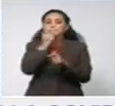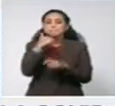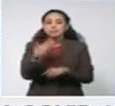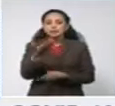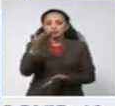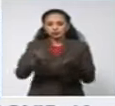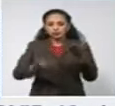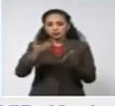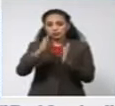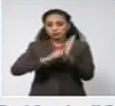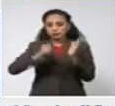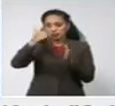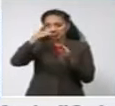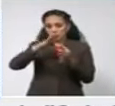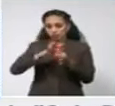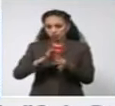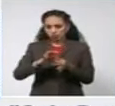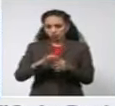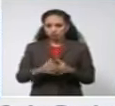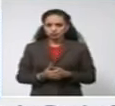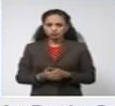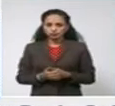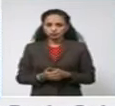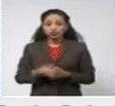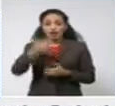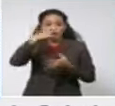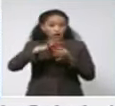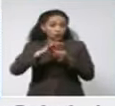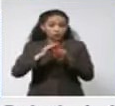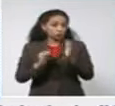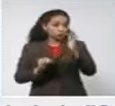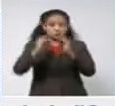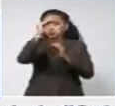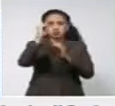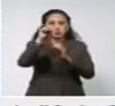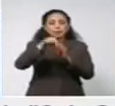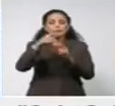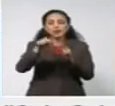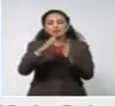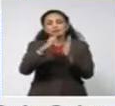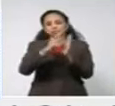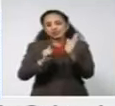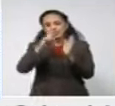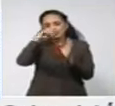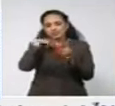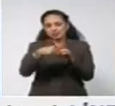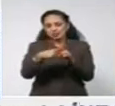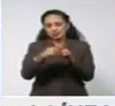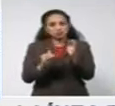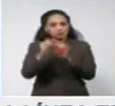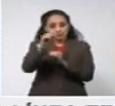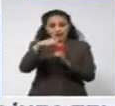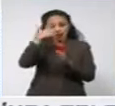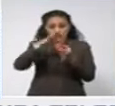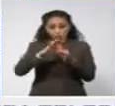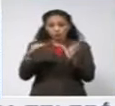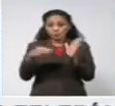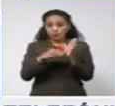de agosto, que fue el más elevado. Agosto se confirmaron 1.432